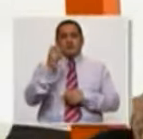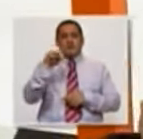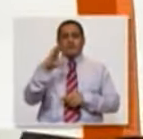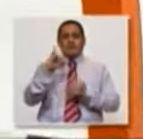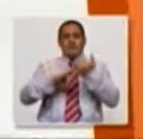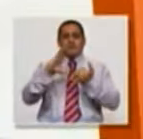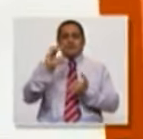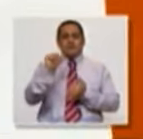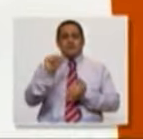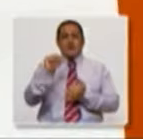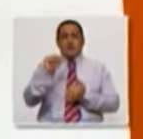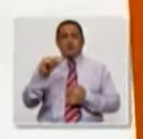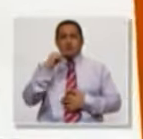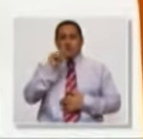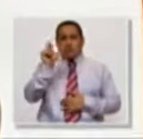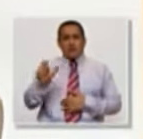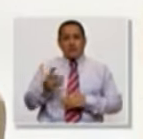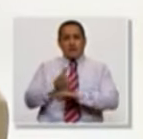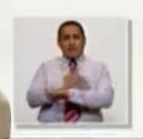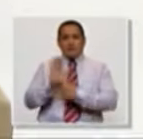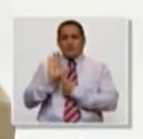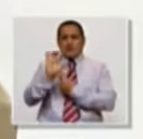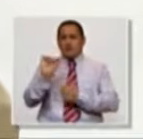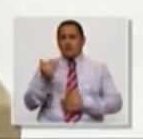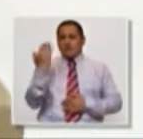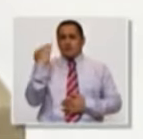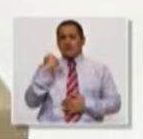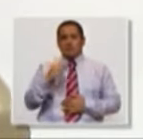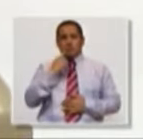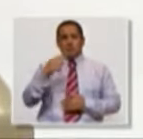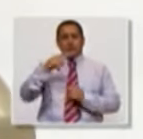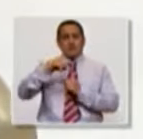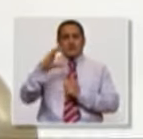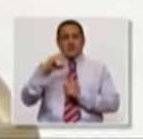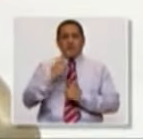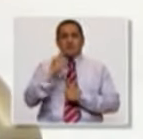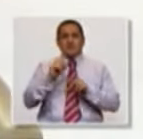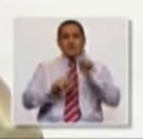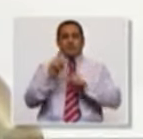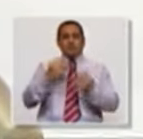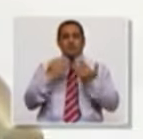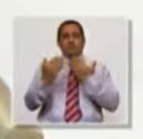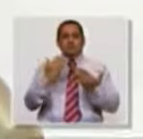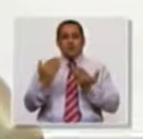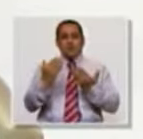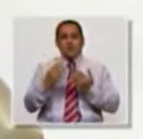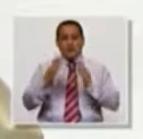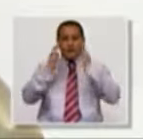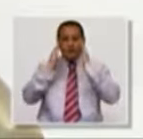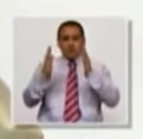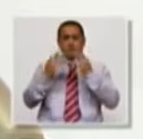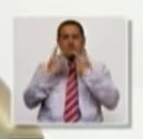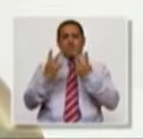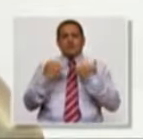Vázquez Romero, expedido hace unos días por el tribunal, es de alguna manera llamar la